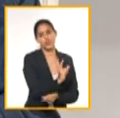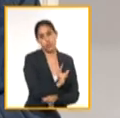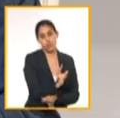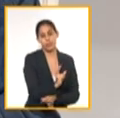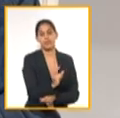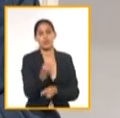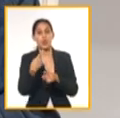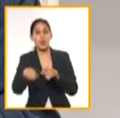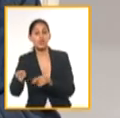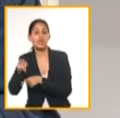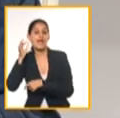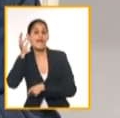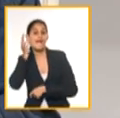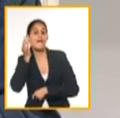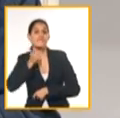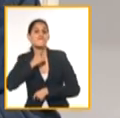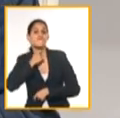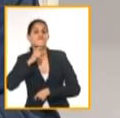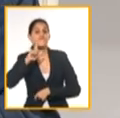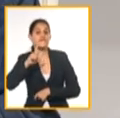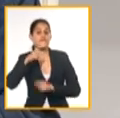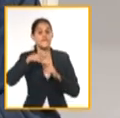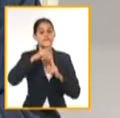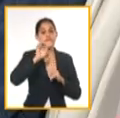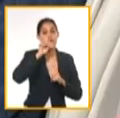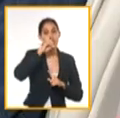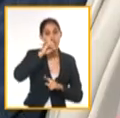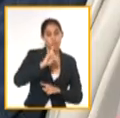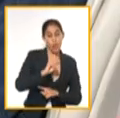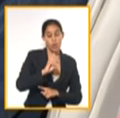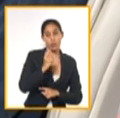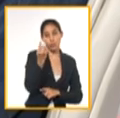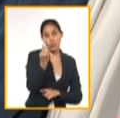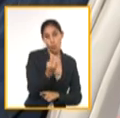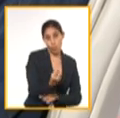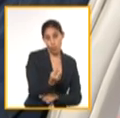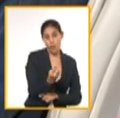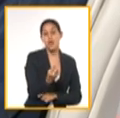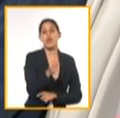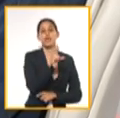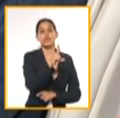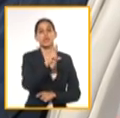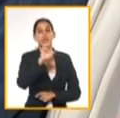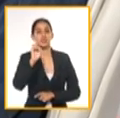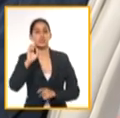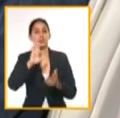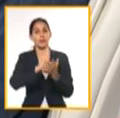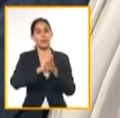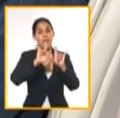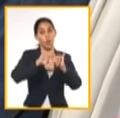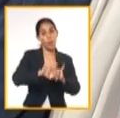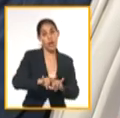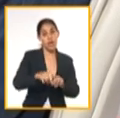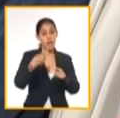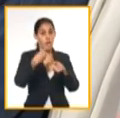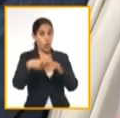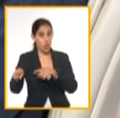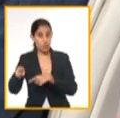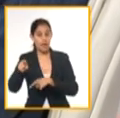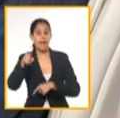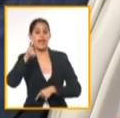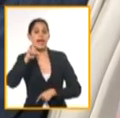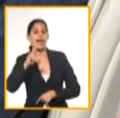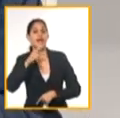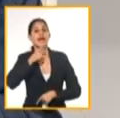venía del mantenimiento, se recuerda que estuvo fuera por la avería en generador, la máquina está operando con 200 megawatts. En Renté tenemos la máquina número 3, que fue la que salió en el